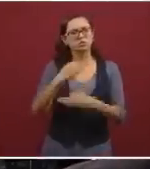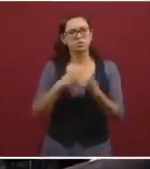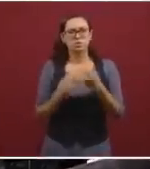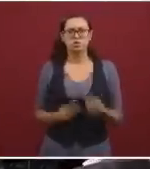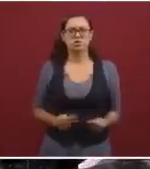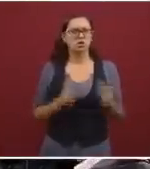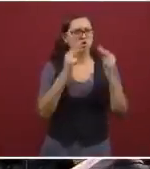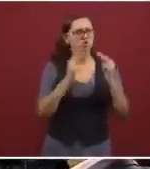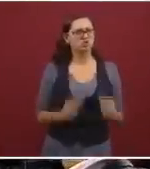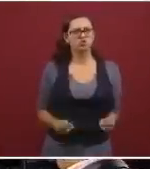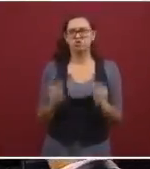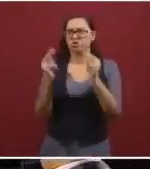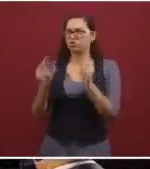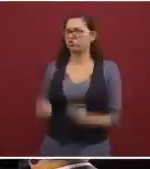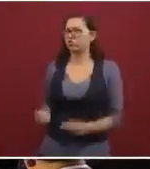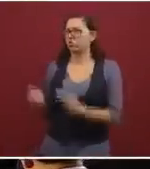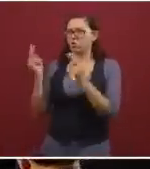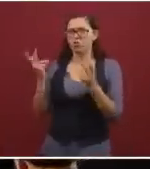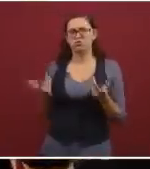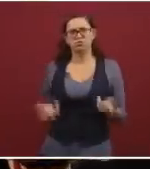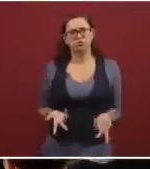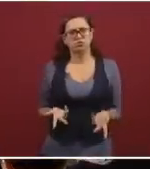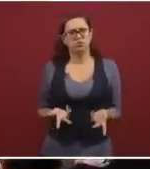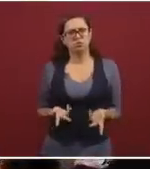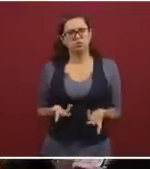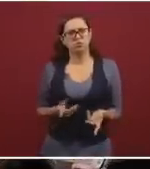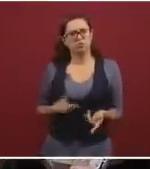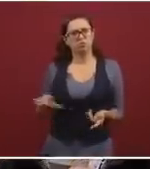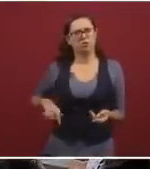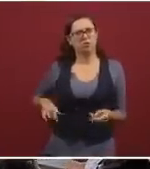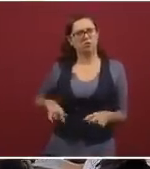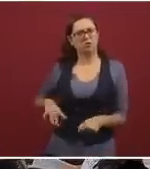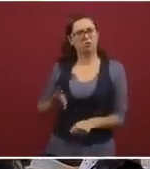negocios hechos al amparo del poder público.